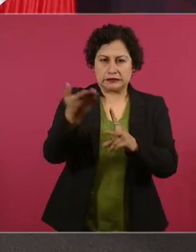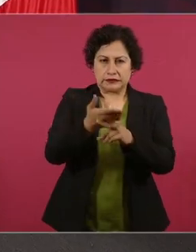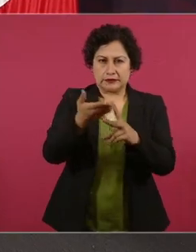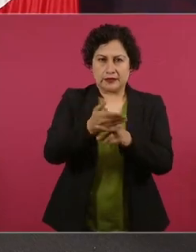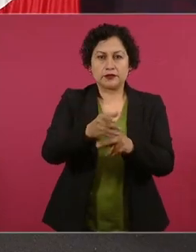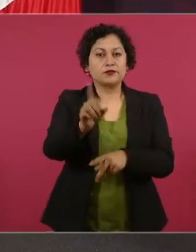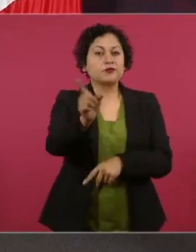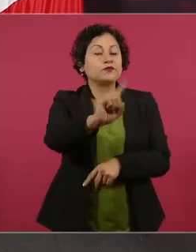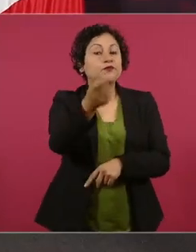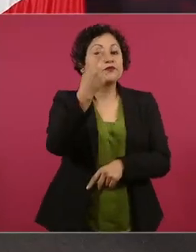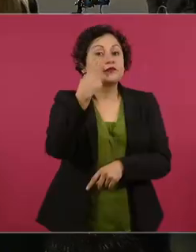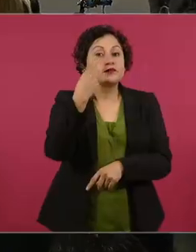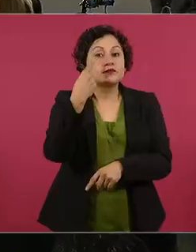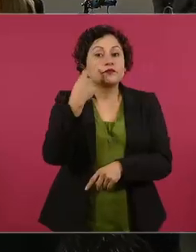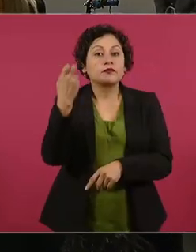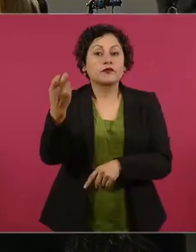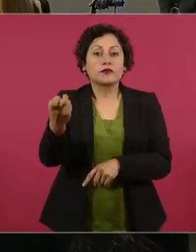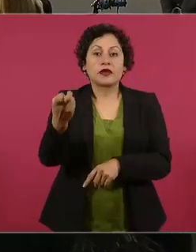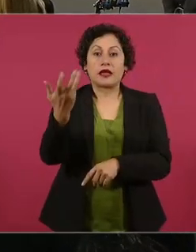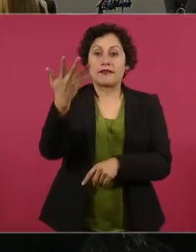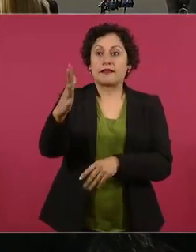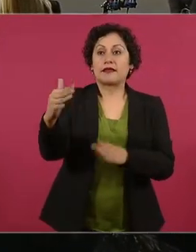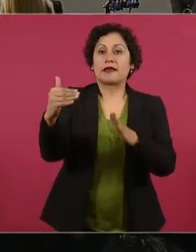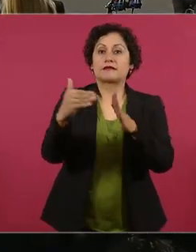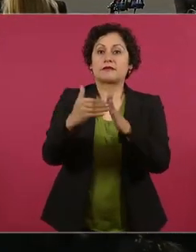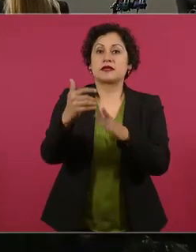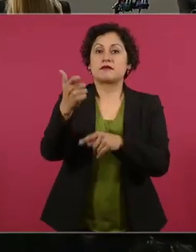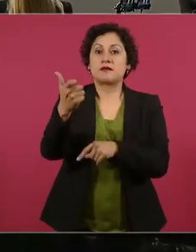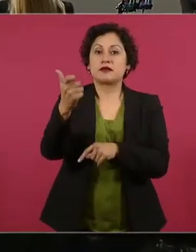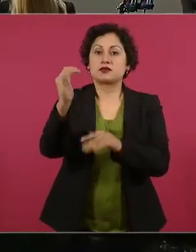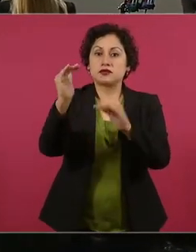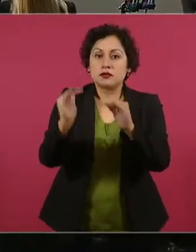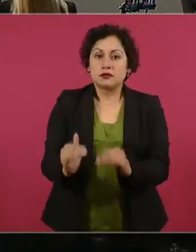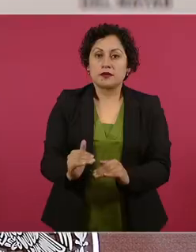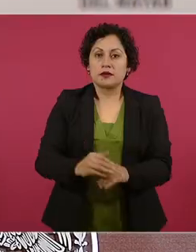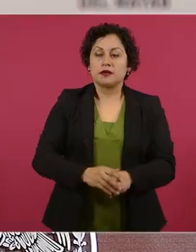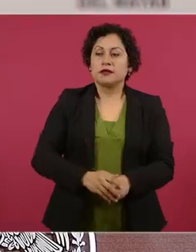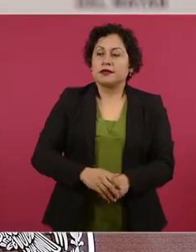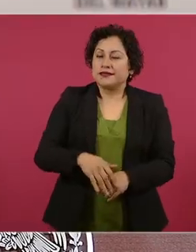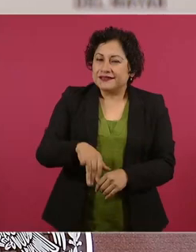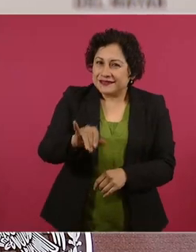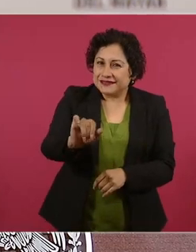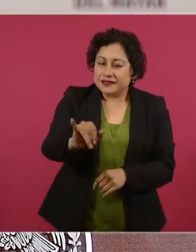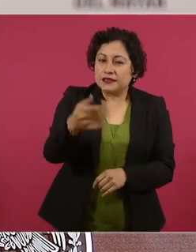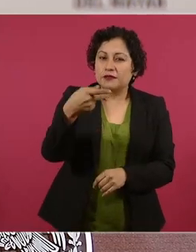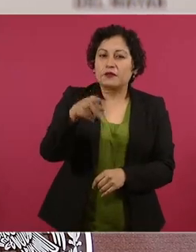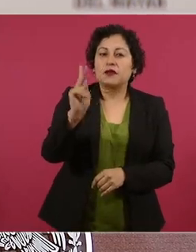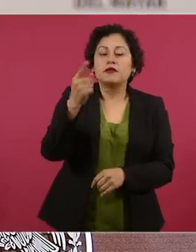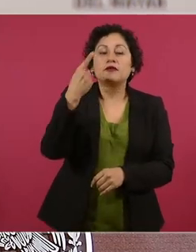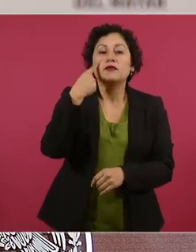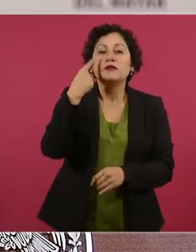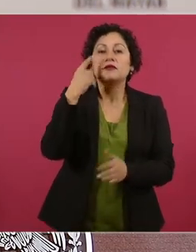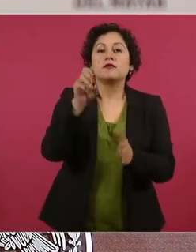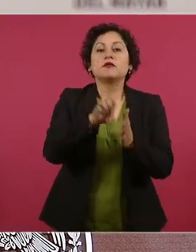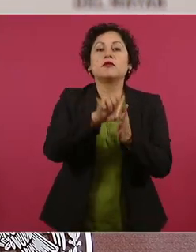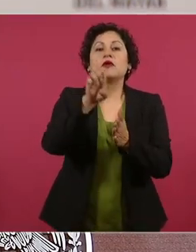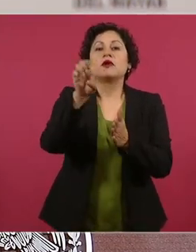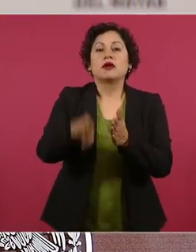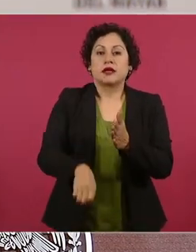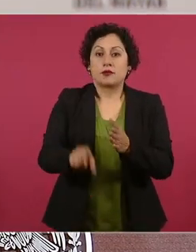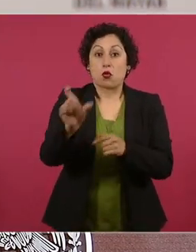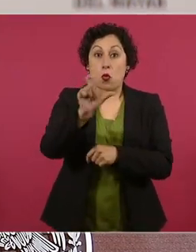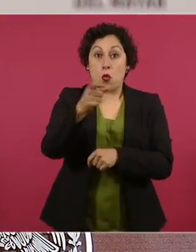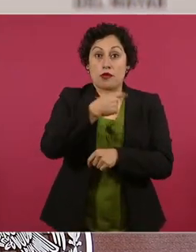su salario base es abajo de los 10,000 pesos. No, sí, pero a lo que voy es de que los incrementos desde que